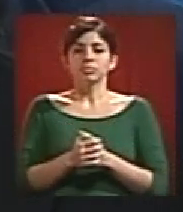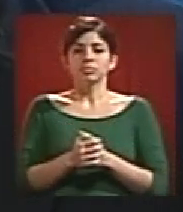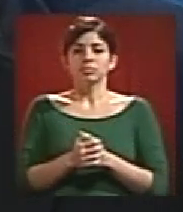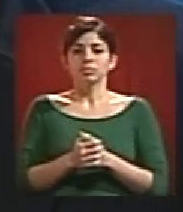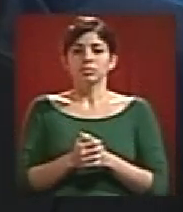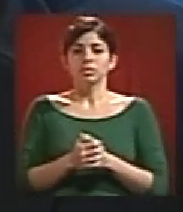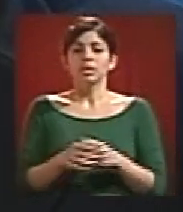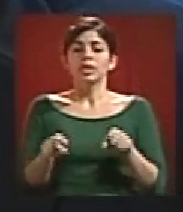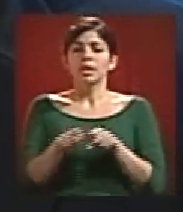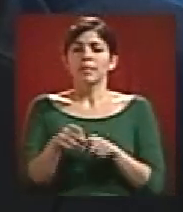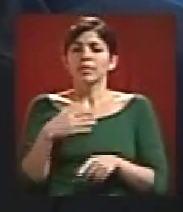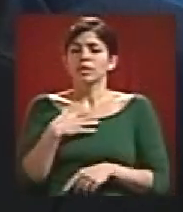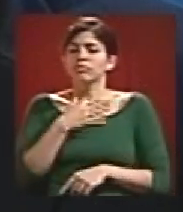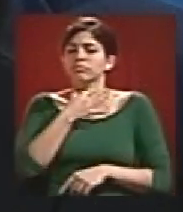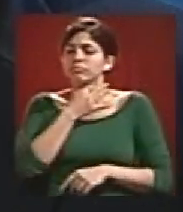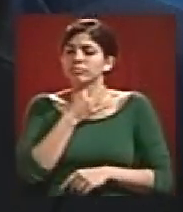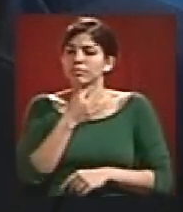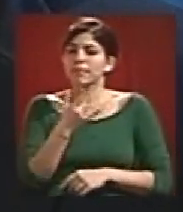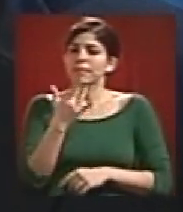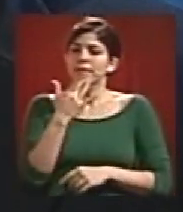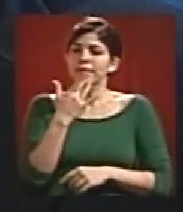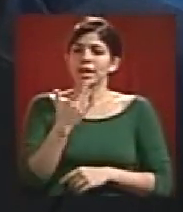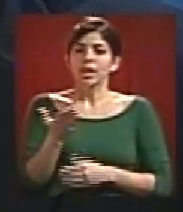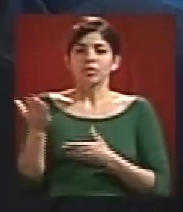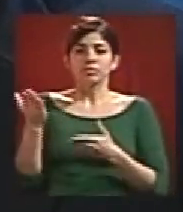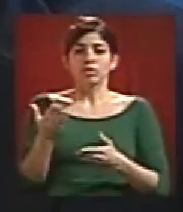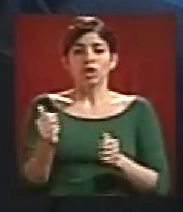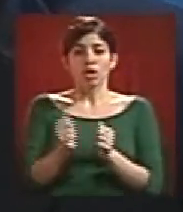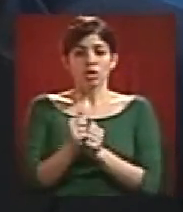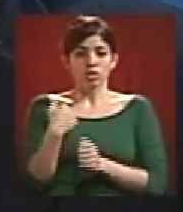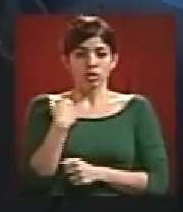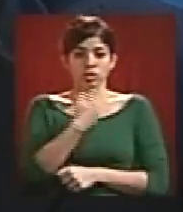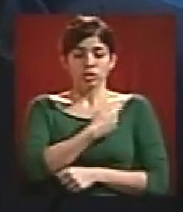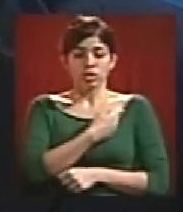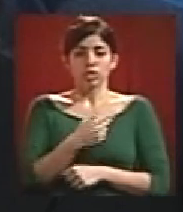Tengo el gusto y privilegio de tener con nosotros